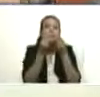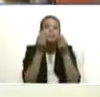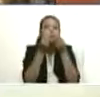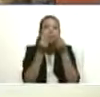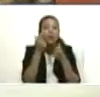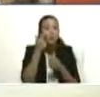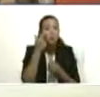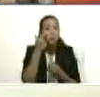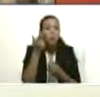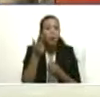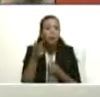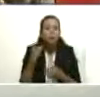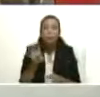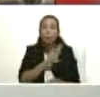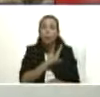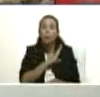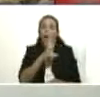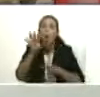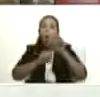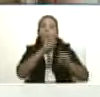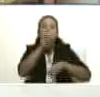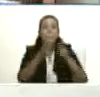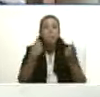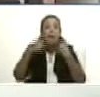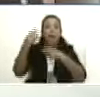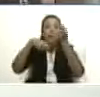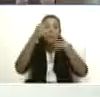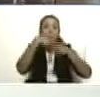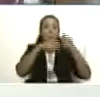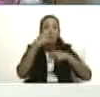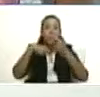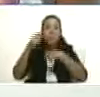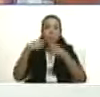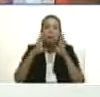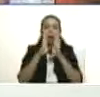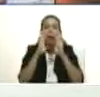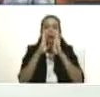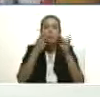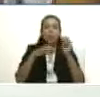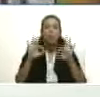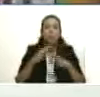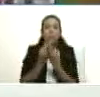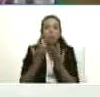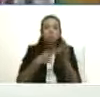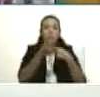Saque su taza, compre su taza, tenga su taza en familia.